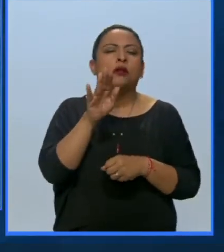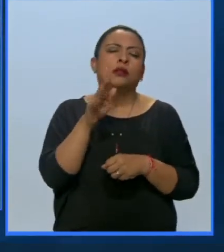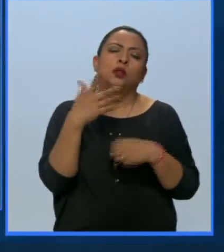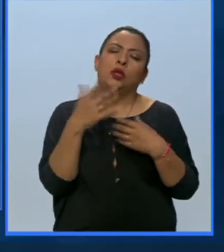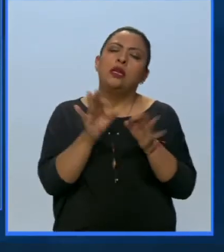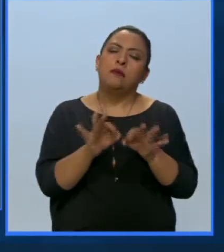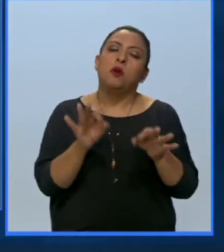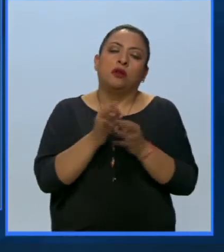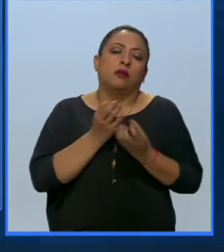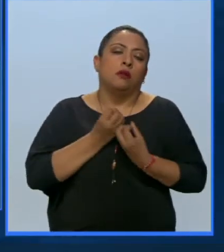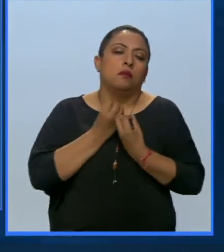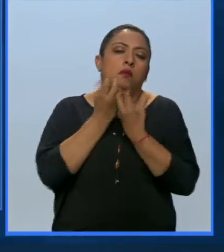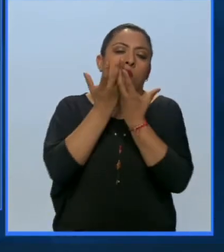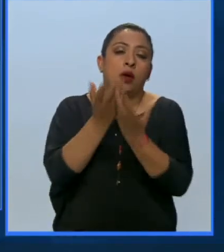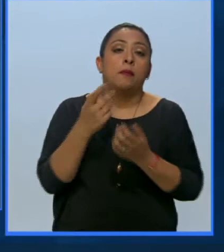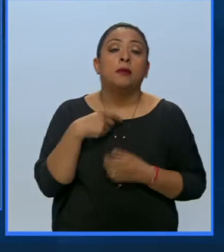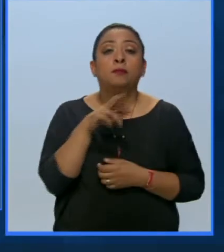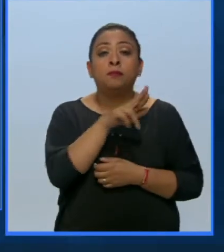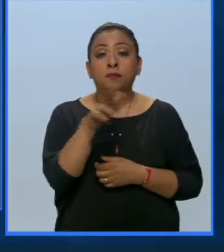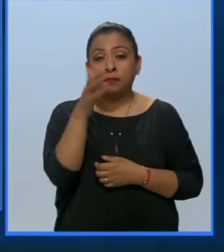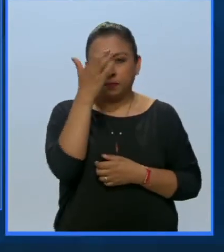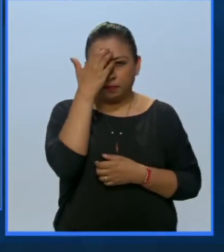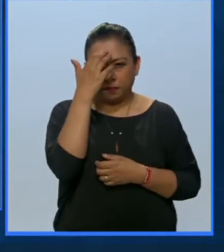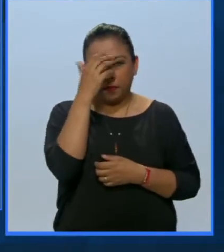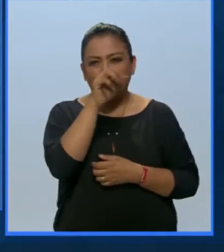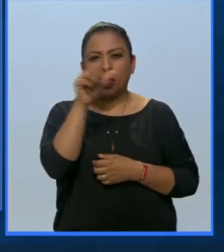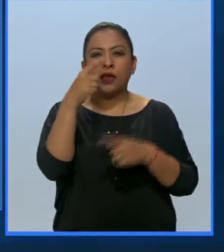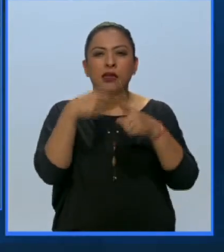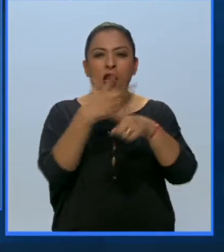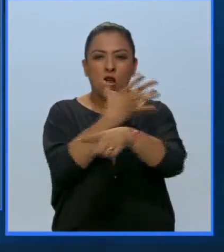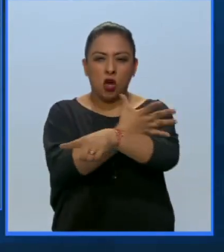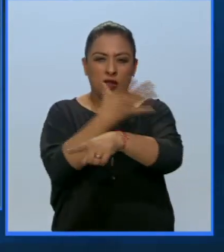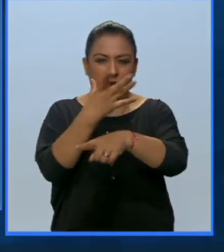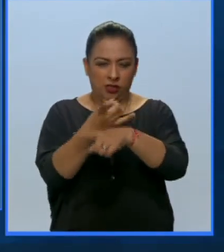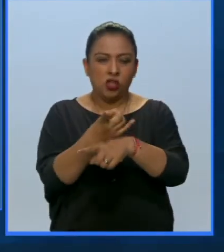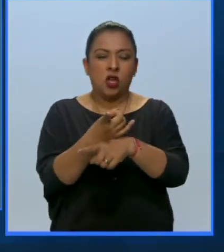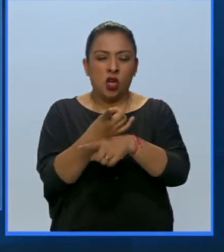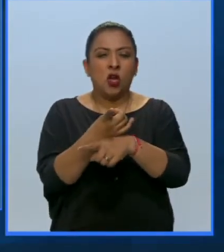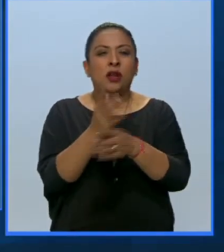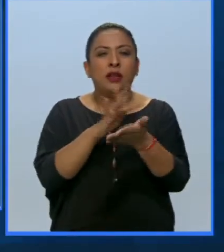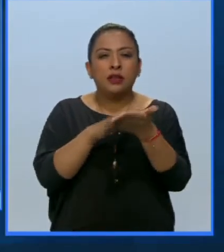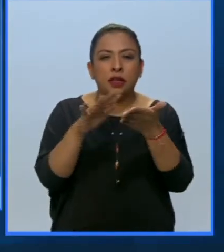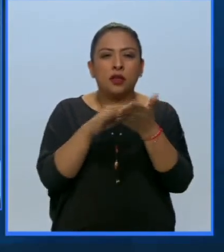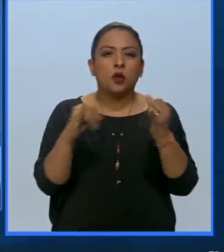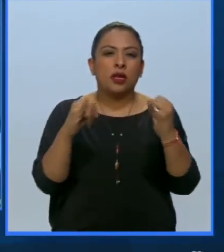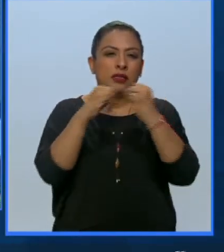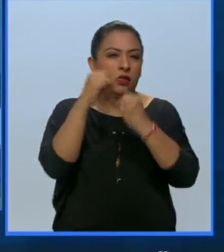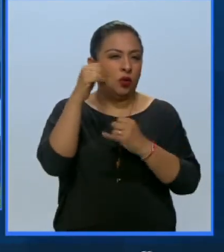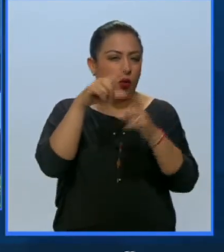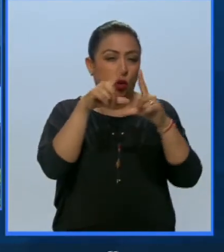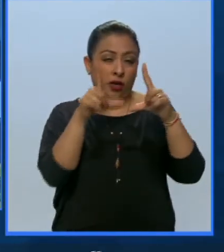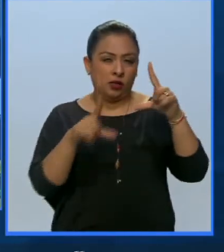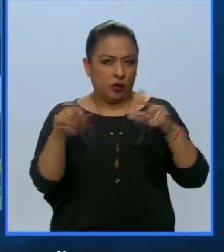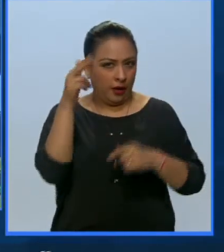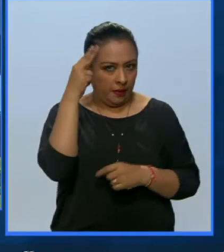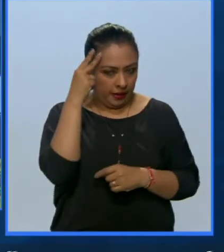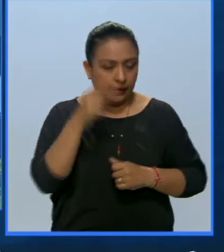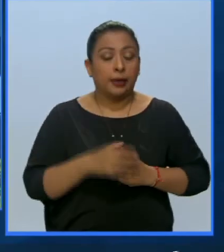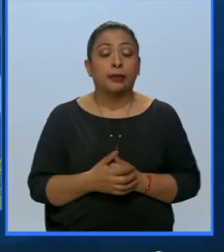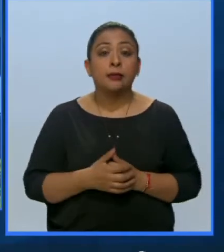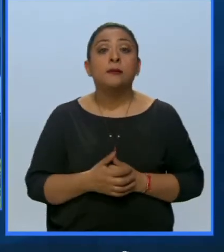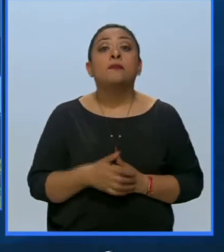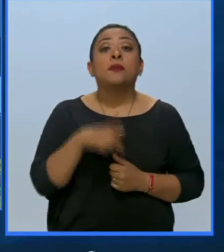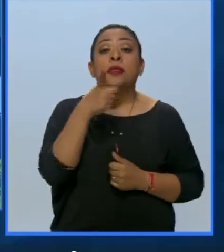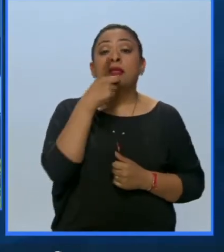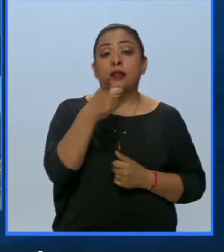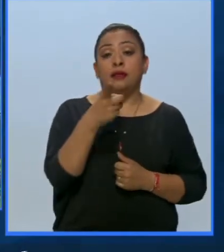poesía. En el homenaje organizado por la Coordinación Nacional de Literatura del Instituto Nacional de Bellas Artes, se resaltó que la obra